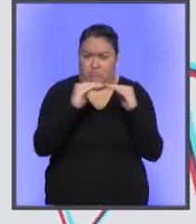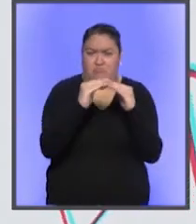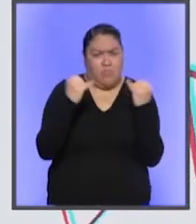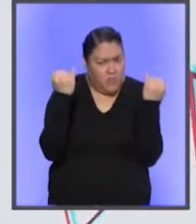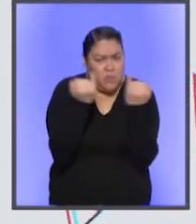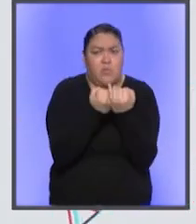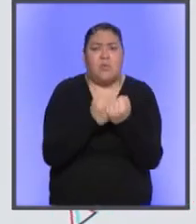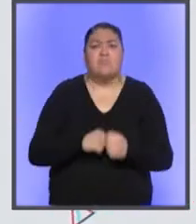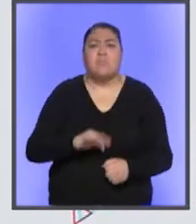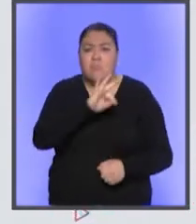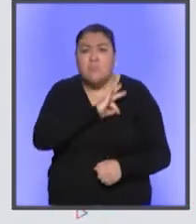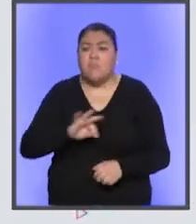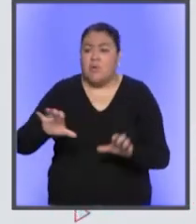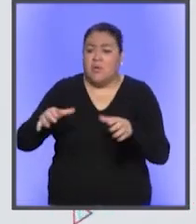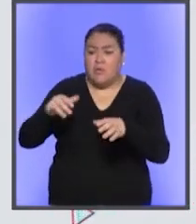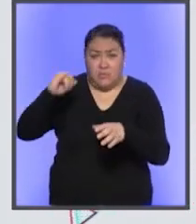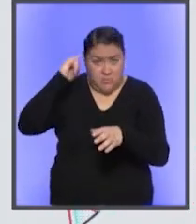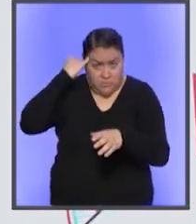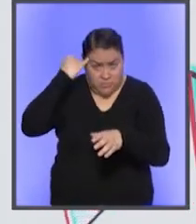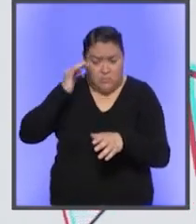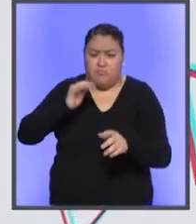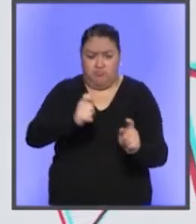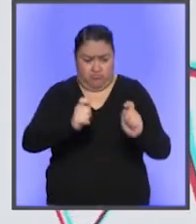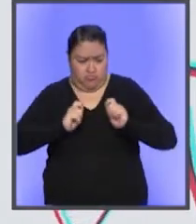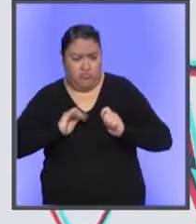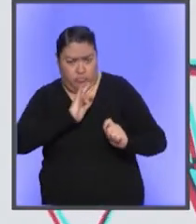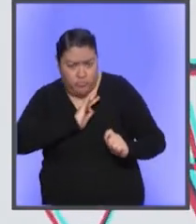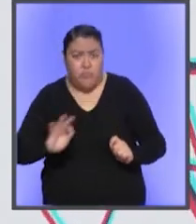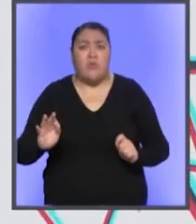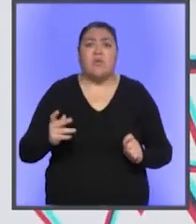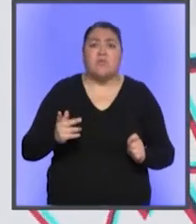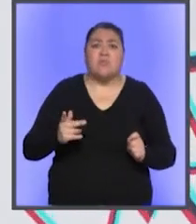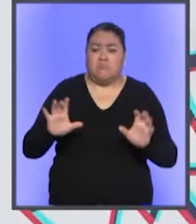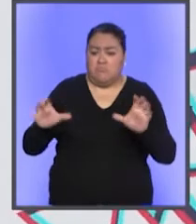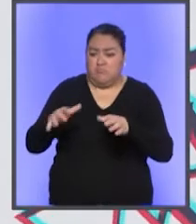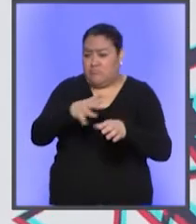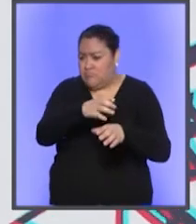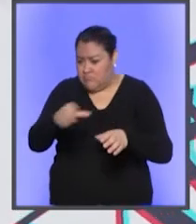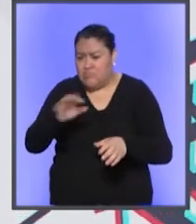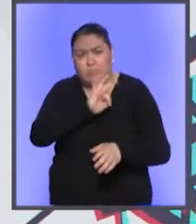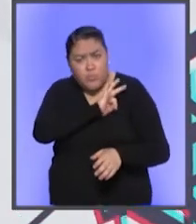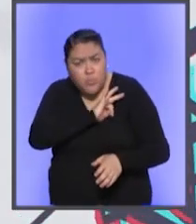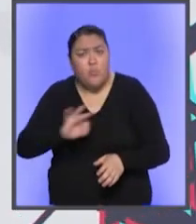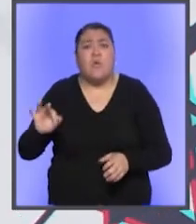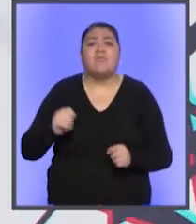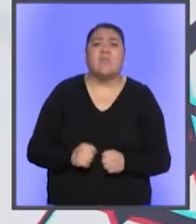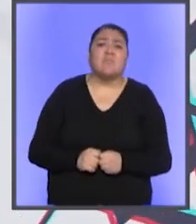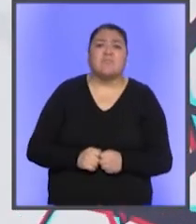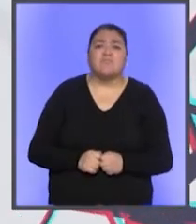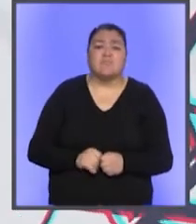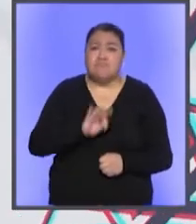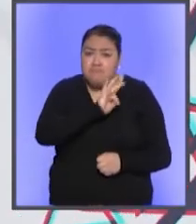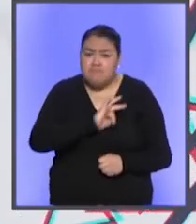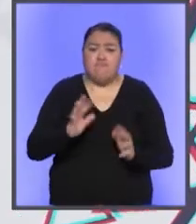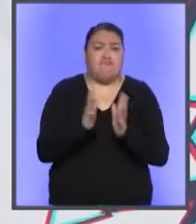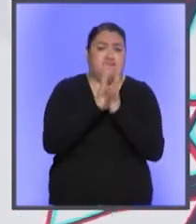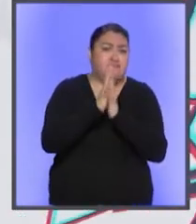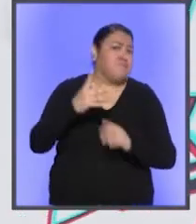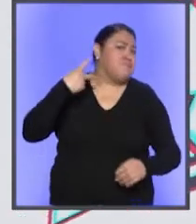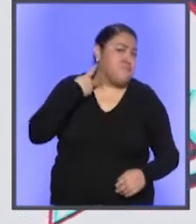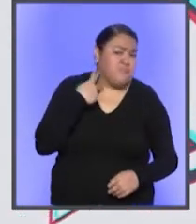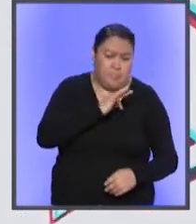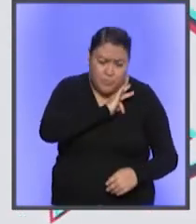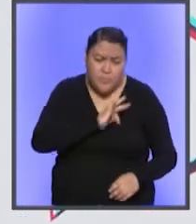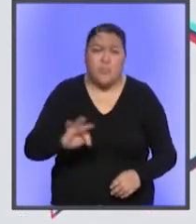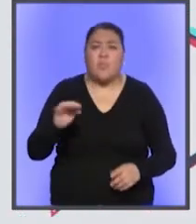con mis tareas ejidales y participar en la vida política de los núcleos agrarios y participando en la vida política